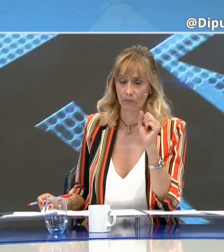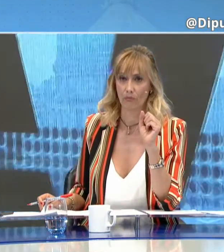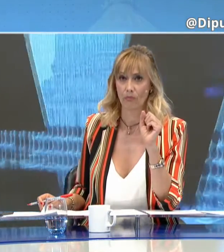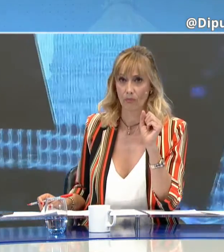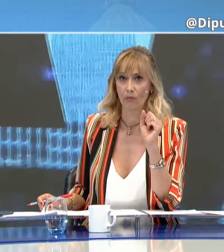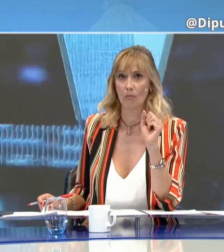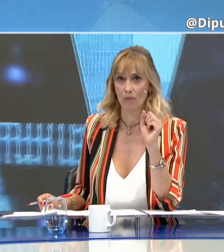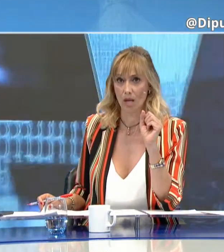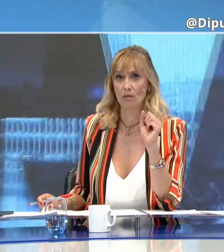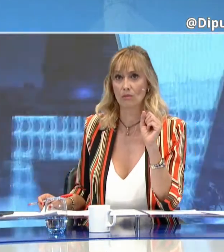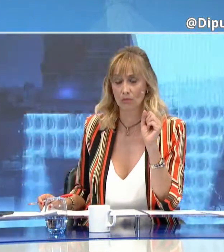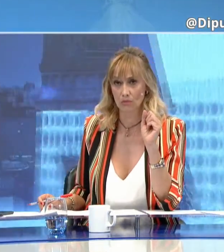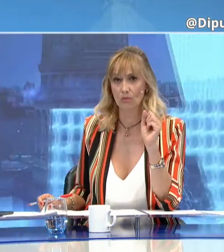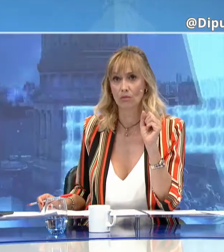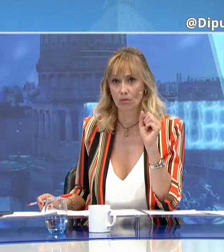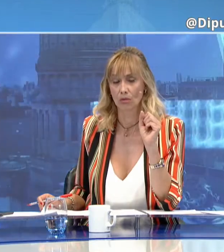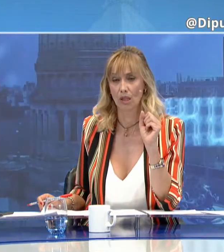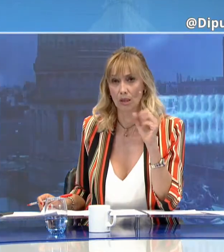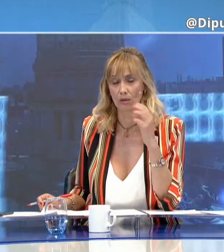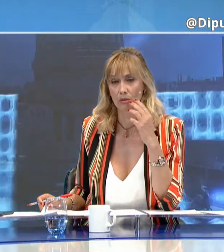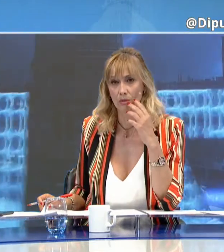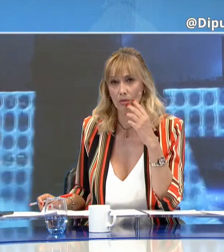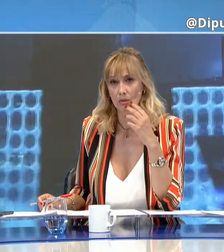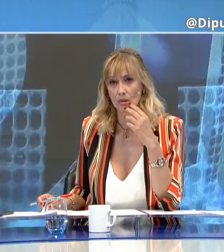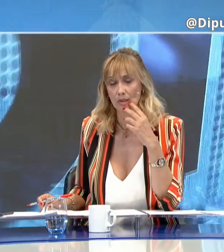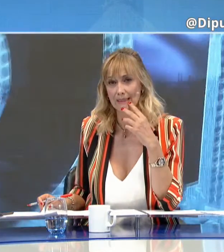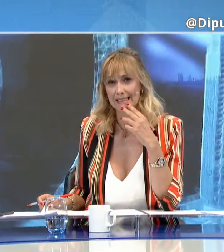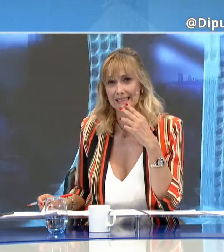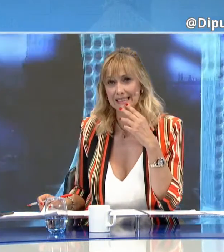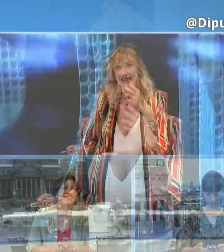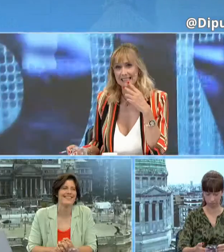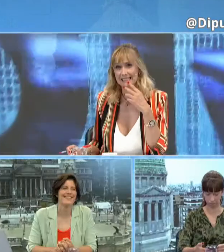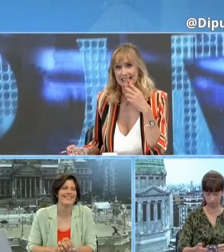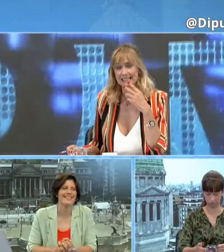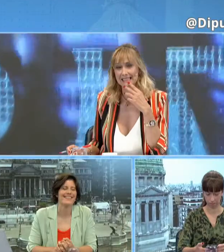el artículo segundo. Bien. Espérame un cachito. Dale. Total, no.